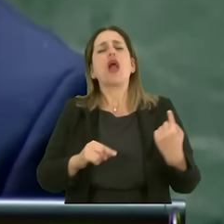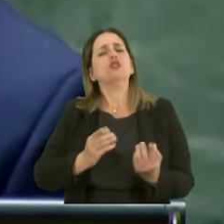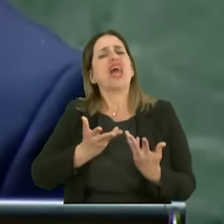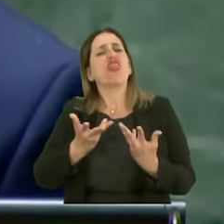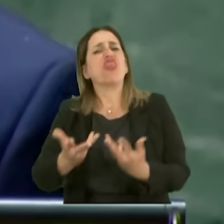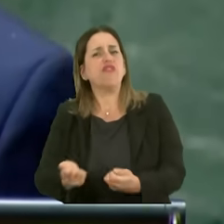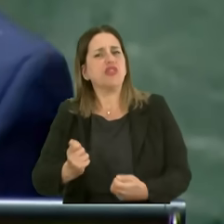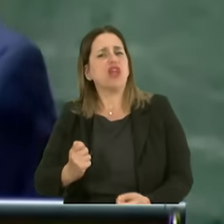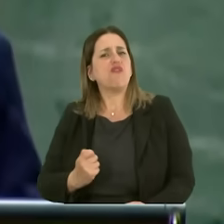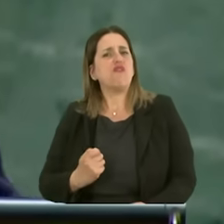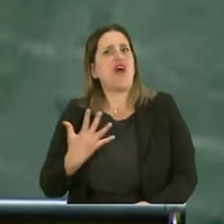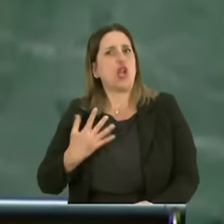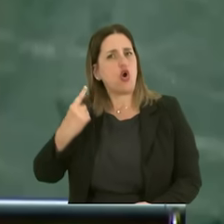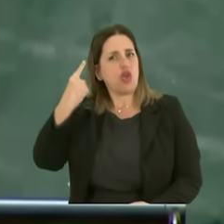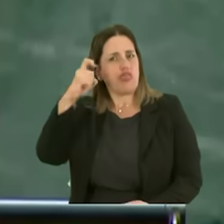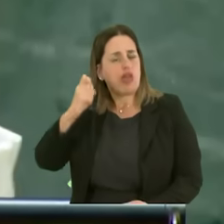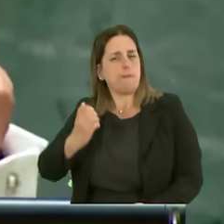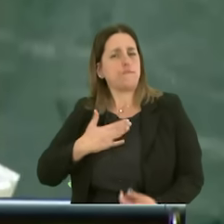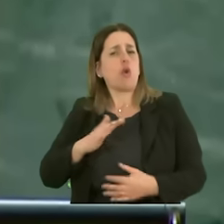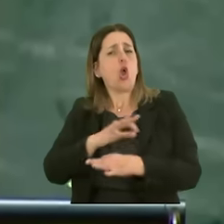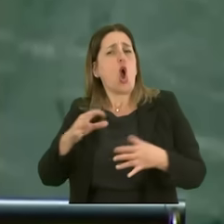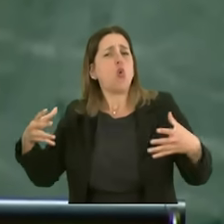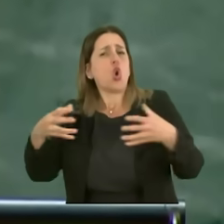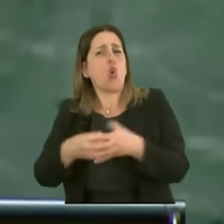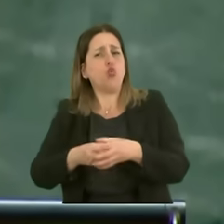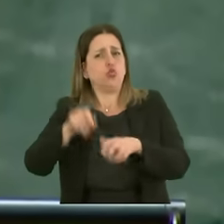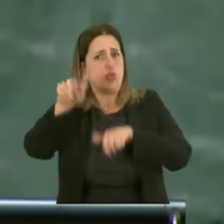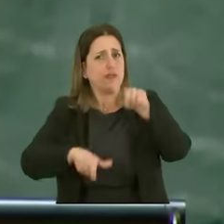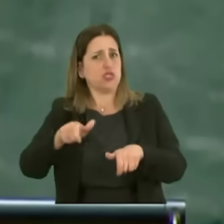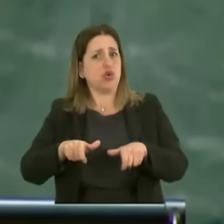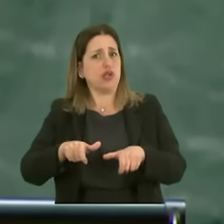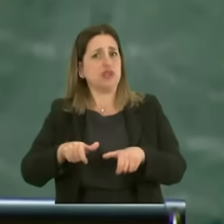creencias y valores propios o de un conjunto de